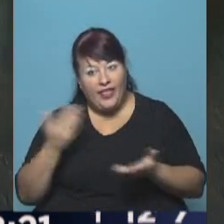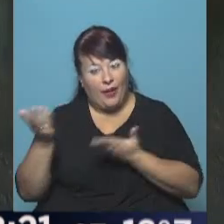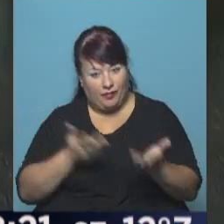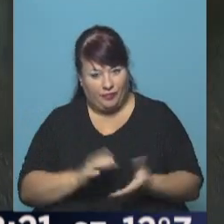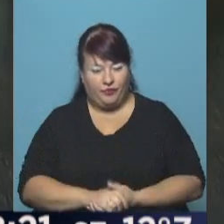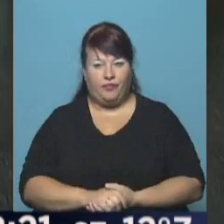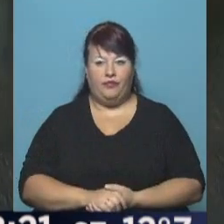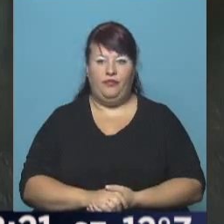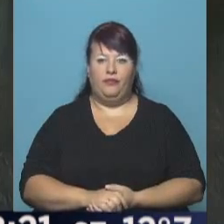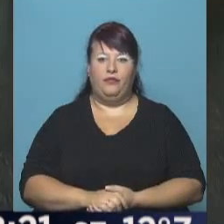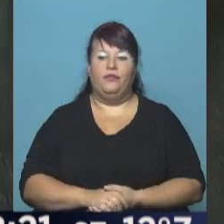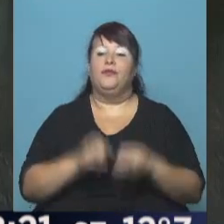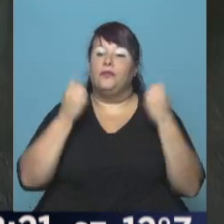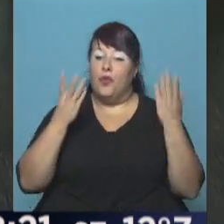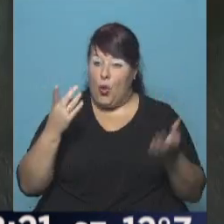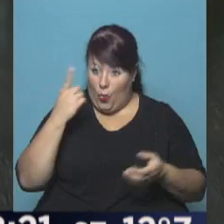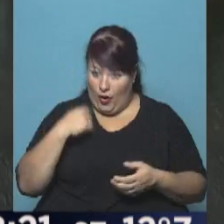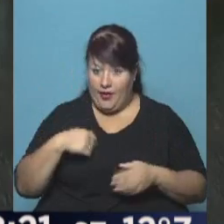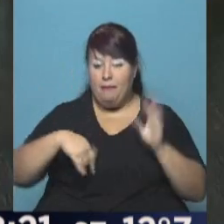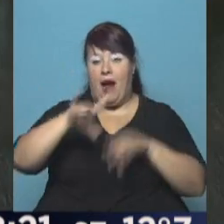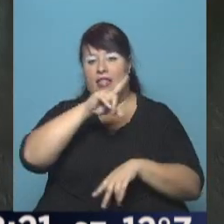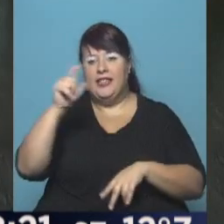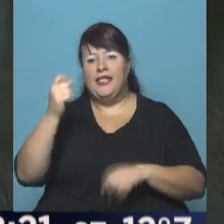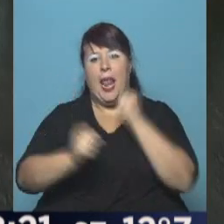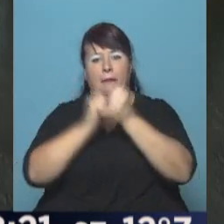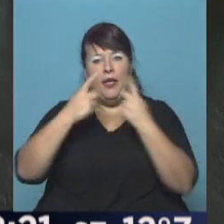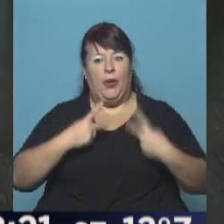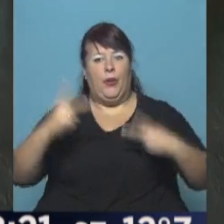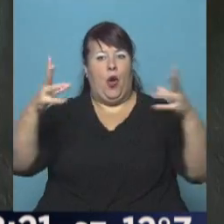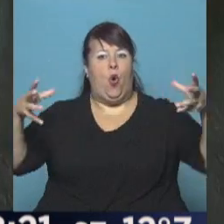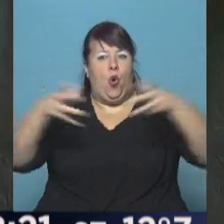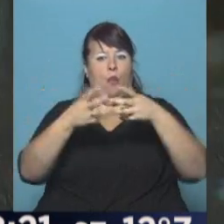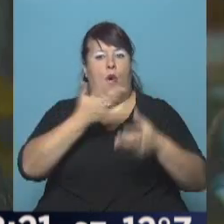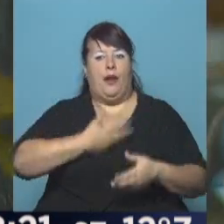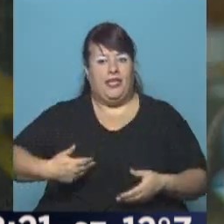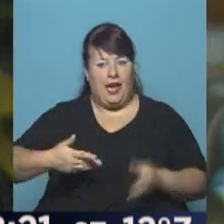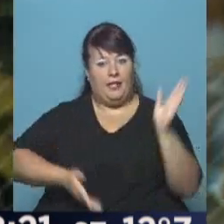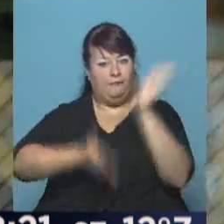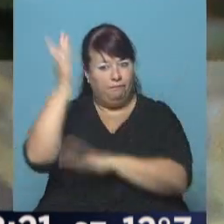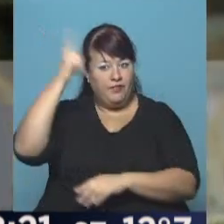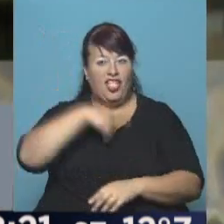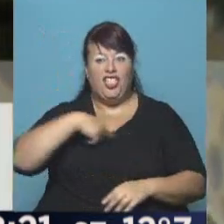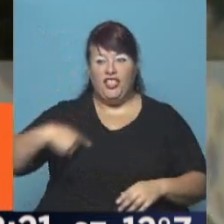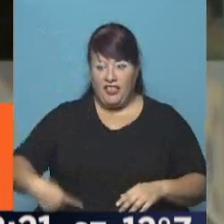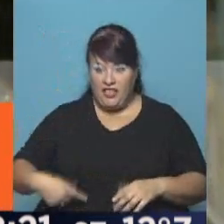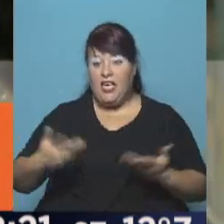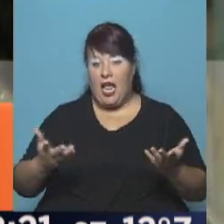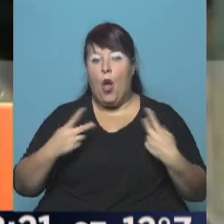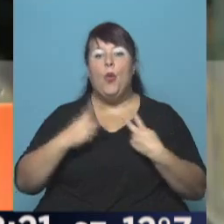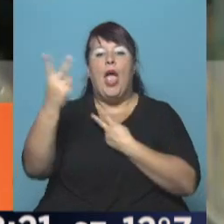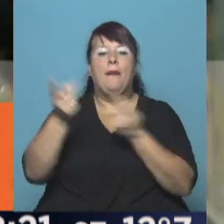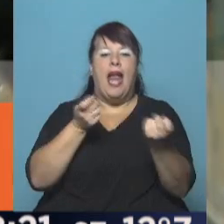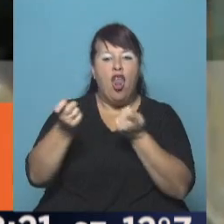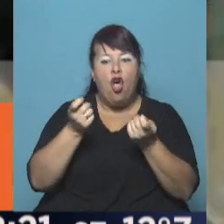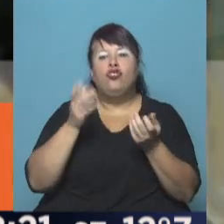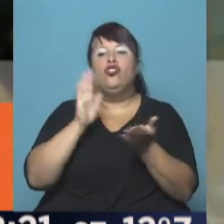bienvenida. Buen día, Pablo. Más de 100 empresarios viajarán en comitiva presidencial también allí a China, claro, en un viaje de negocios.